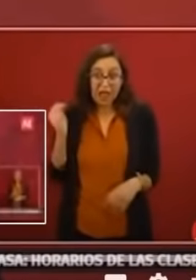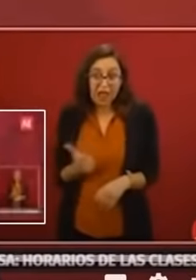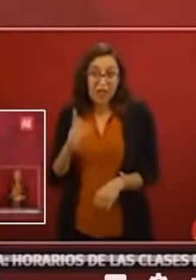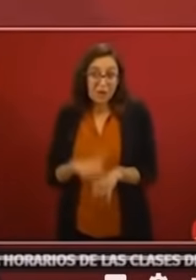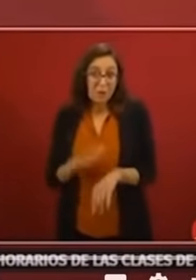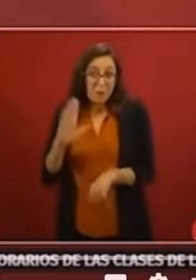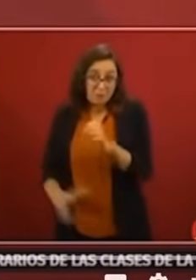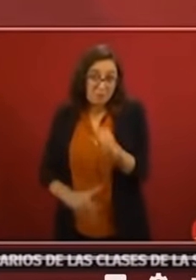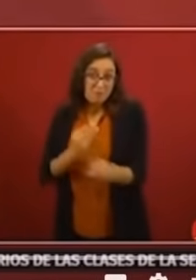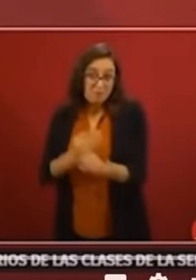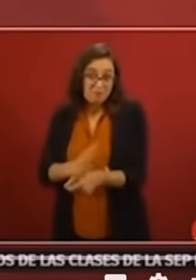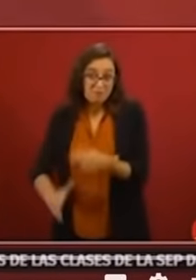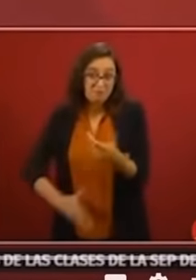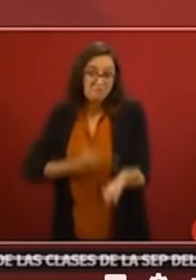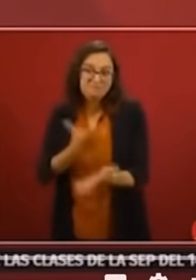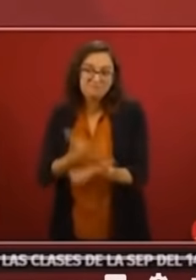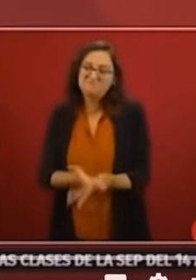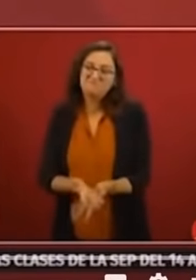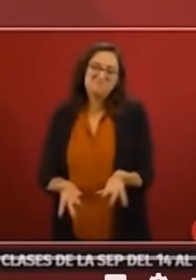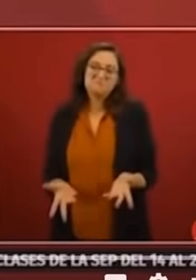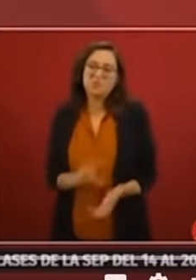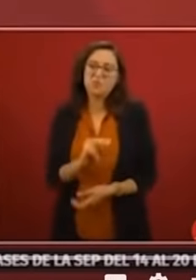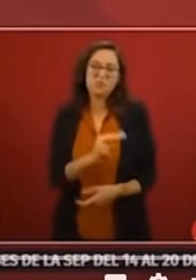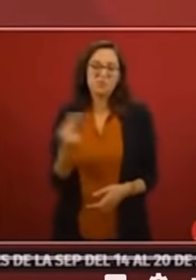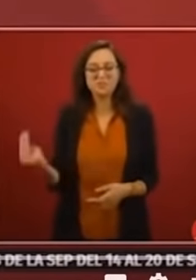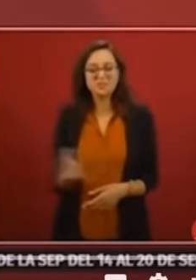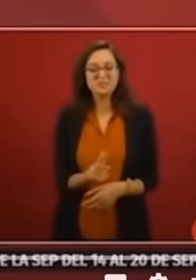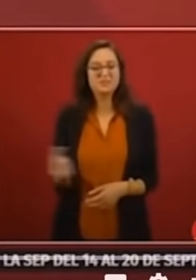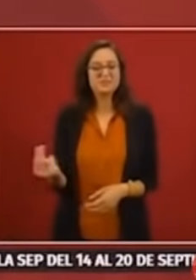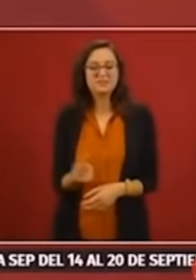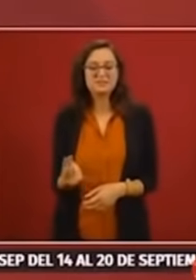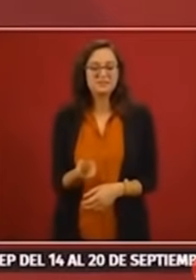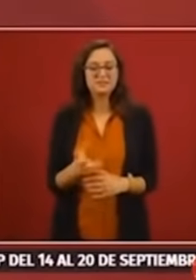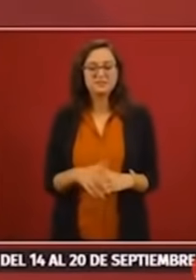presentar muchas pruebas.